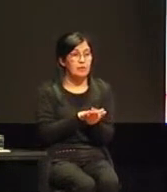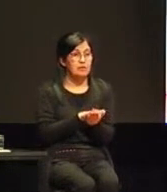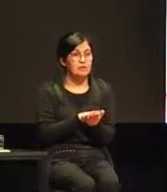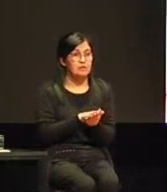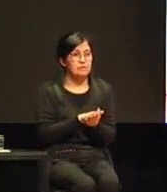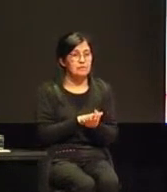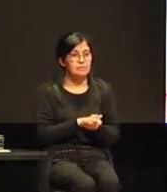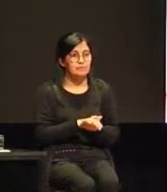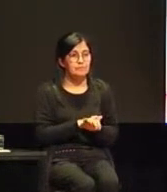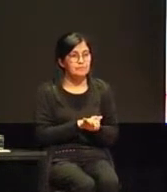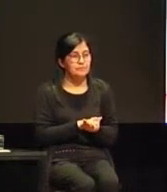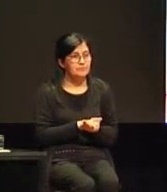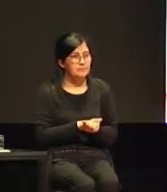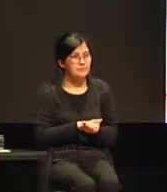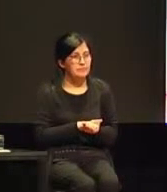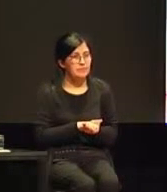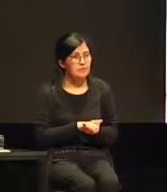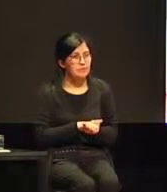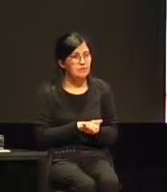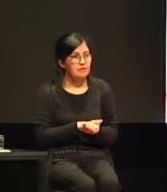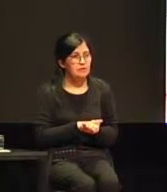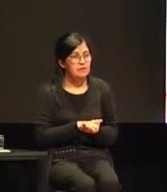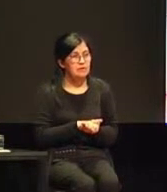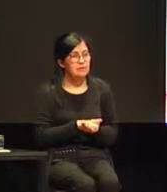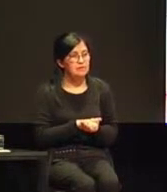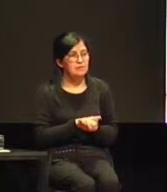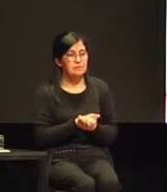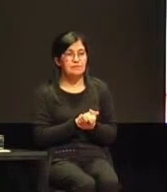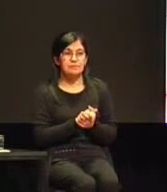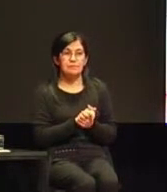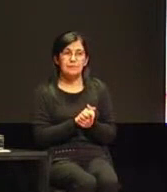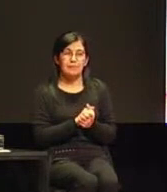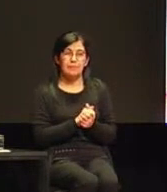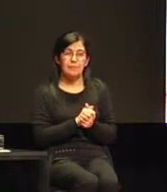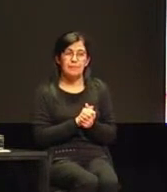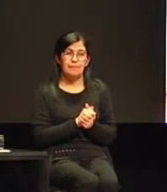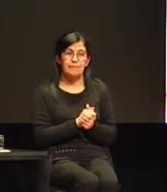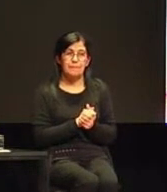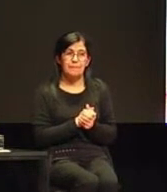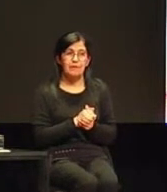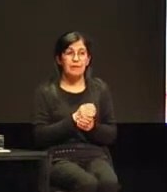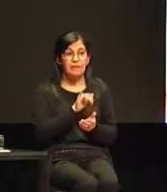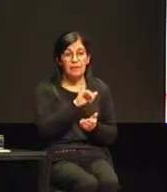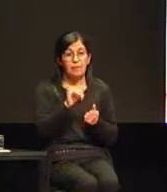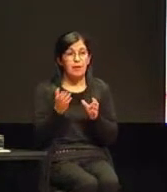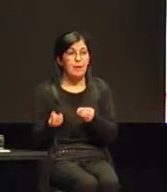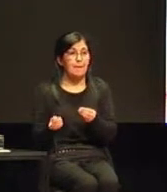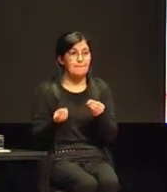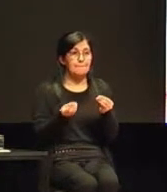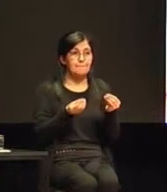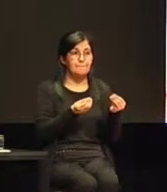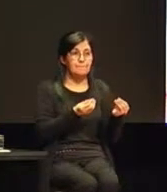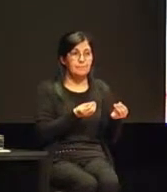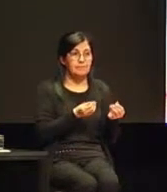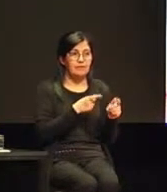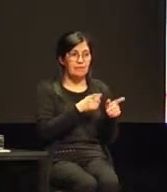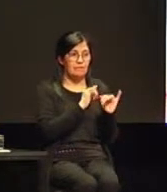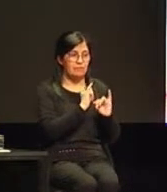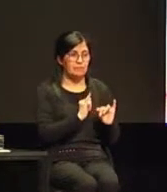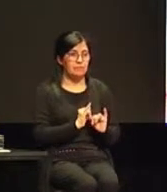acostaron, no la movieron más hasta el día que hicimos la prevalencia, y cuando la movimos estaba tal como ustedes la ven.